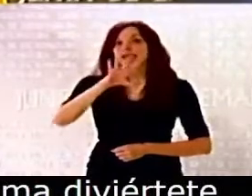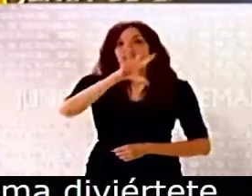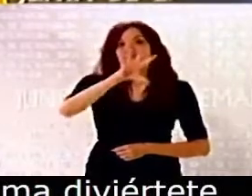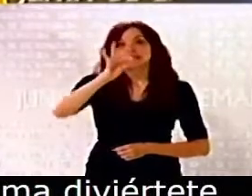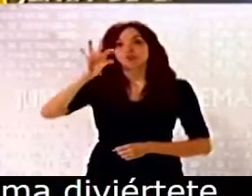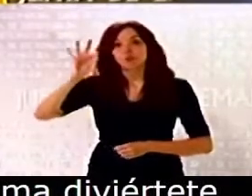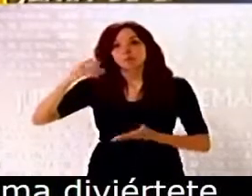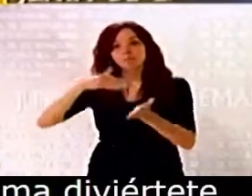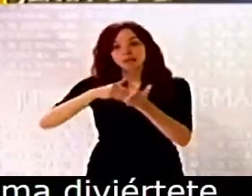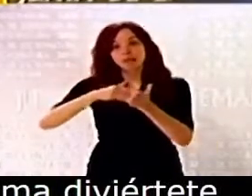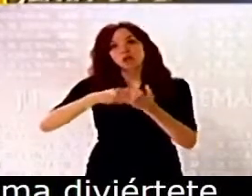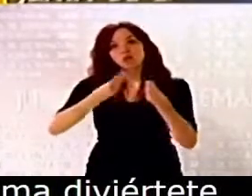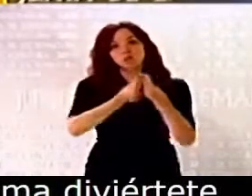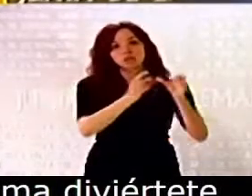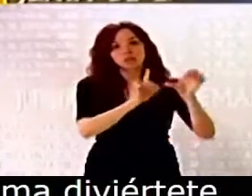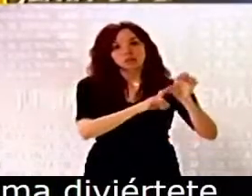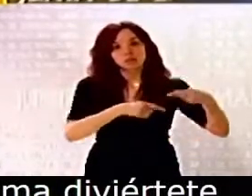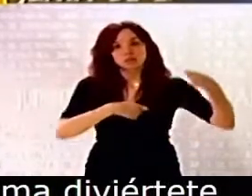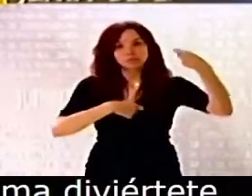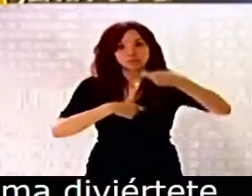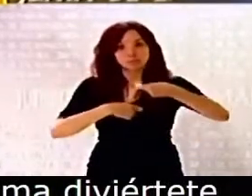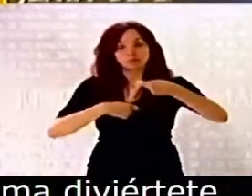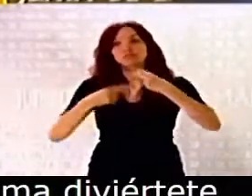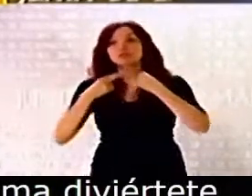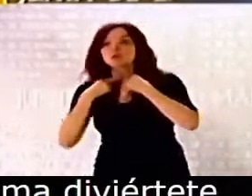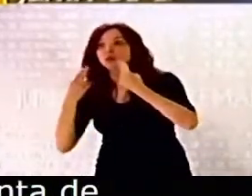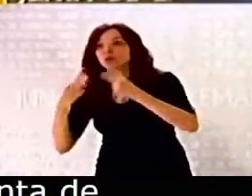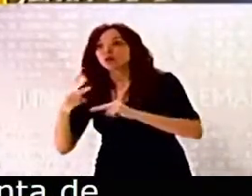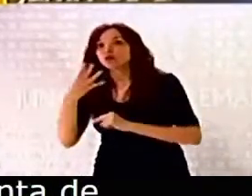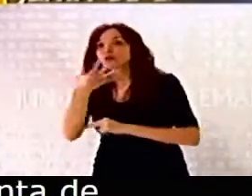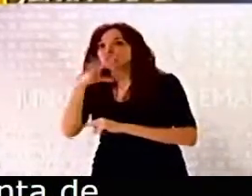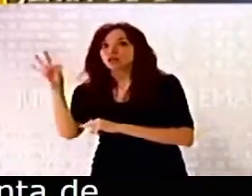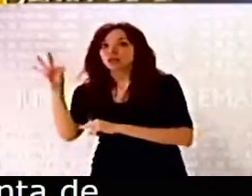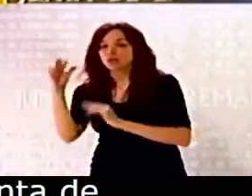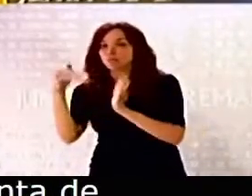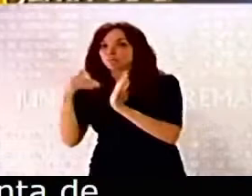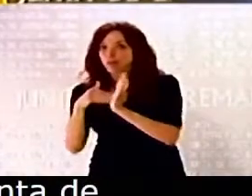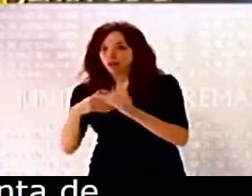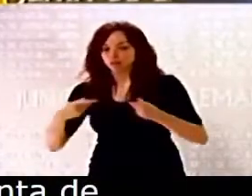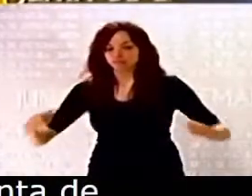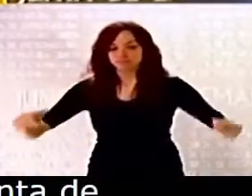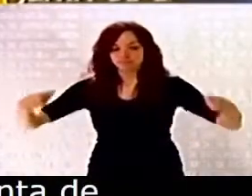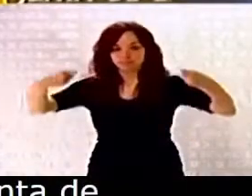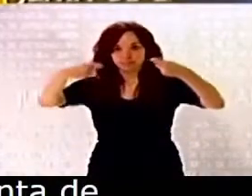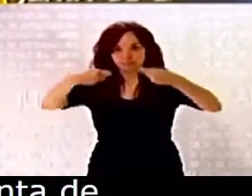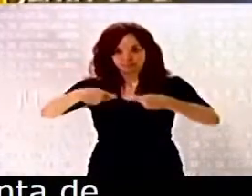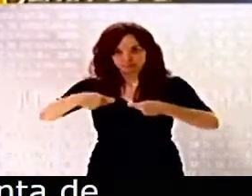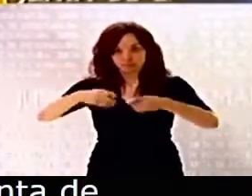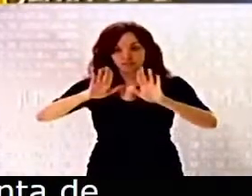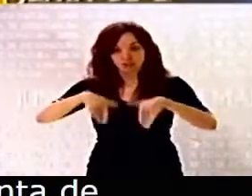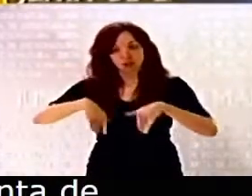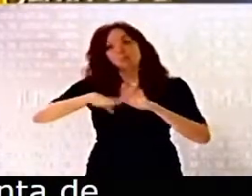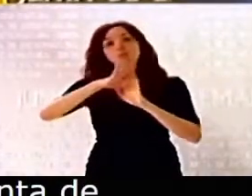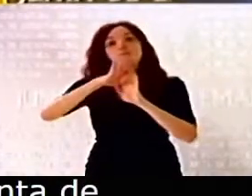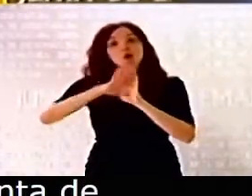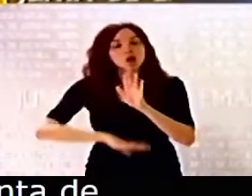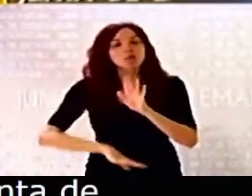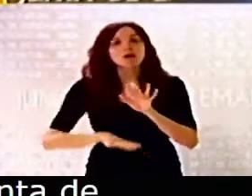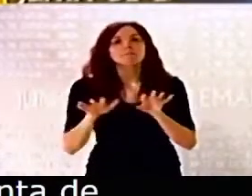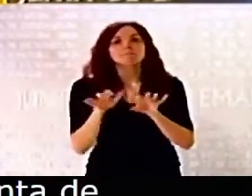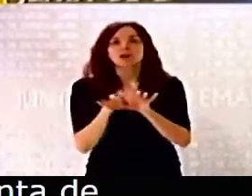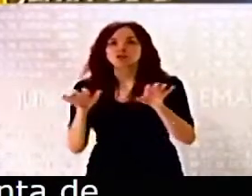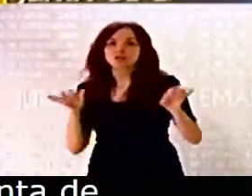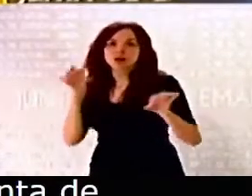puso la Junta de Extremadura, 500.000 euros las diputaciones provinciales. Un programa que resultó, que llegó a la inmensa mayoría